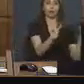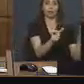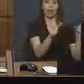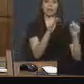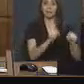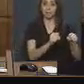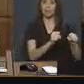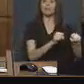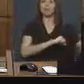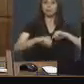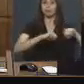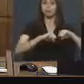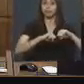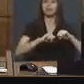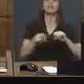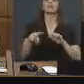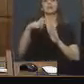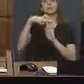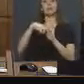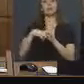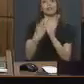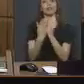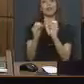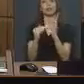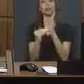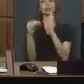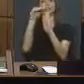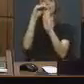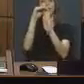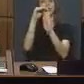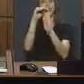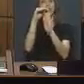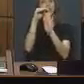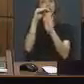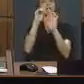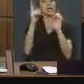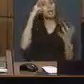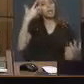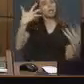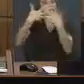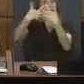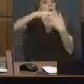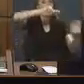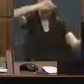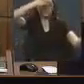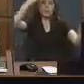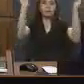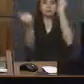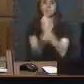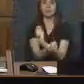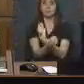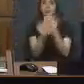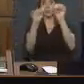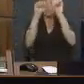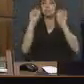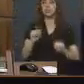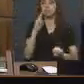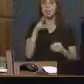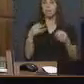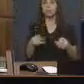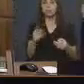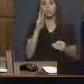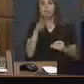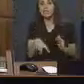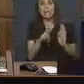posible un proyecto de educación superior que estuviera a la altura de reformar radicalmente el sistema injusto y